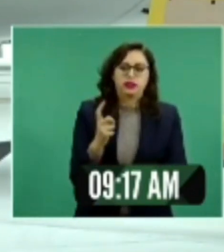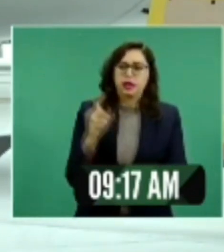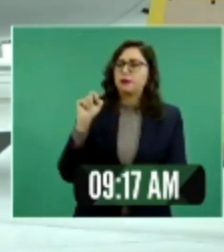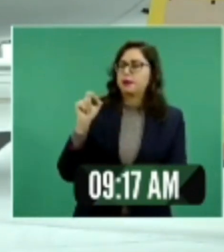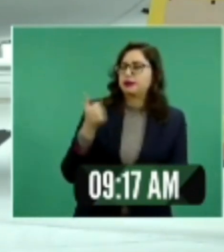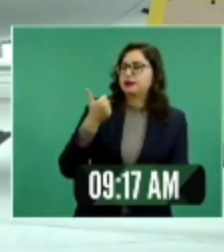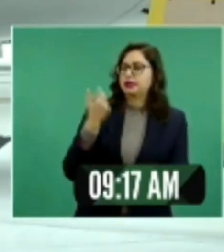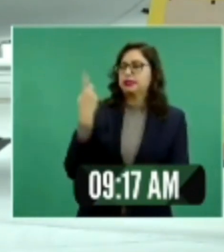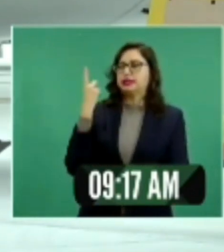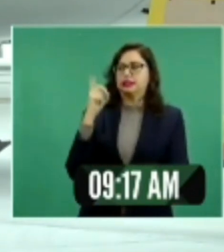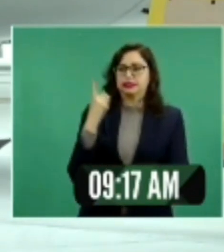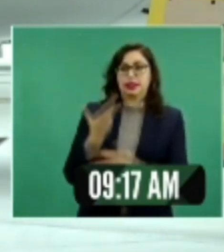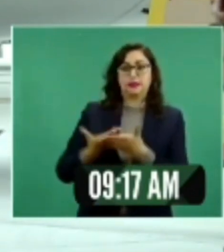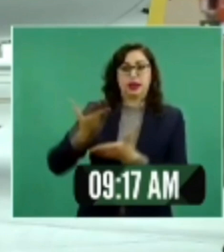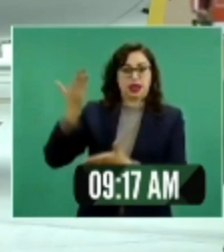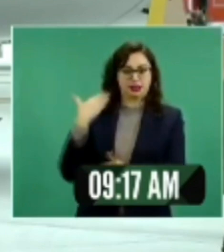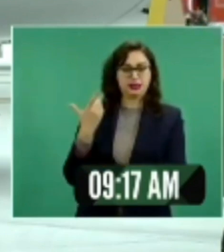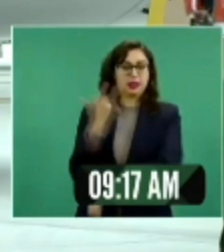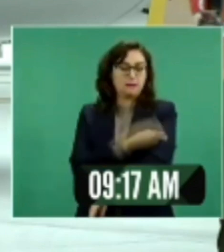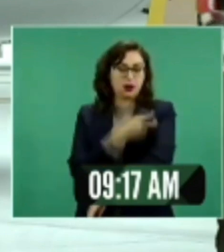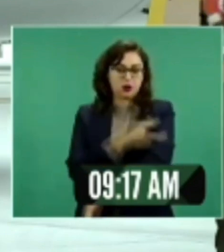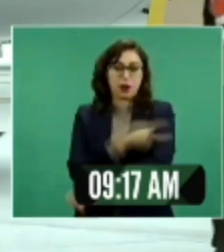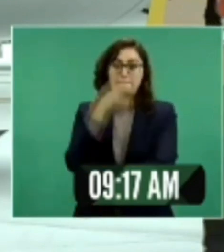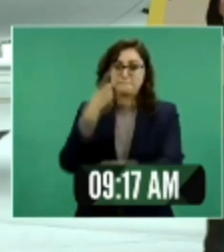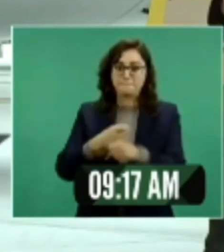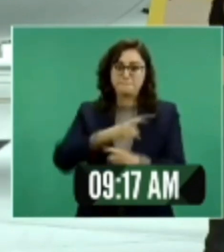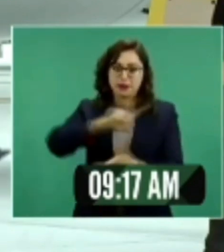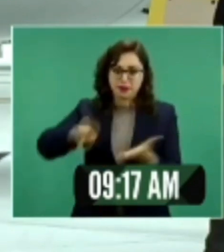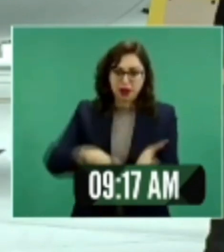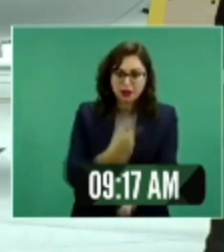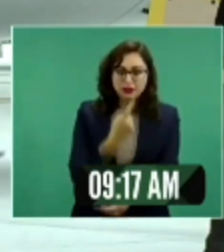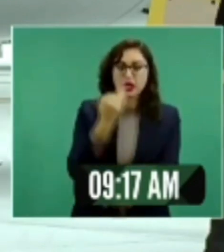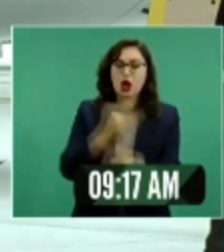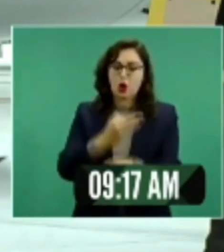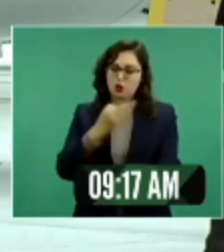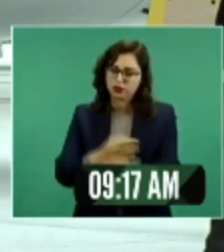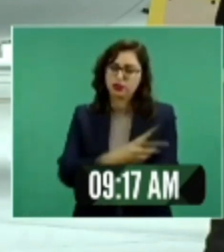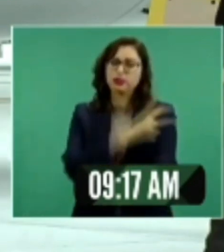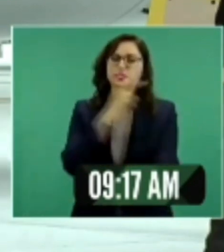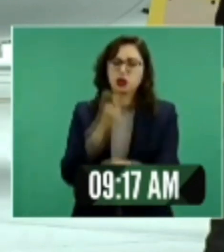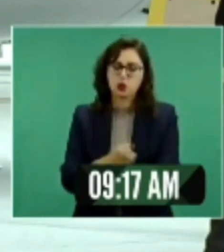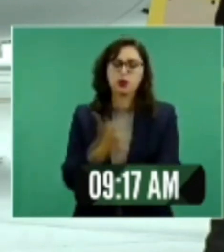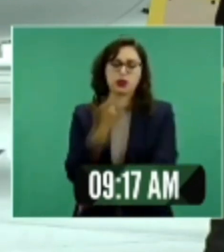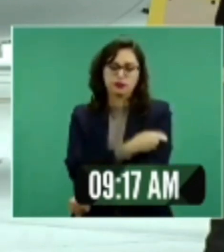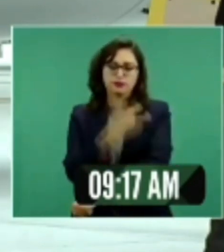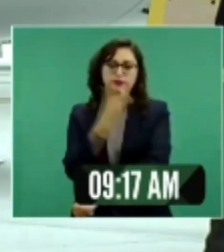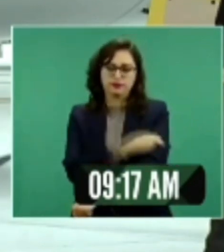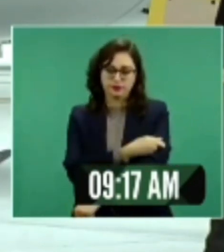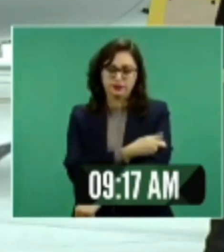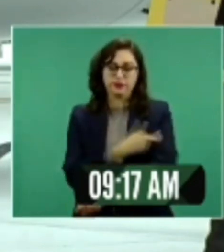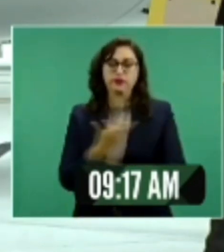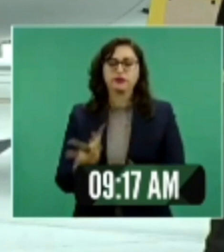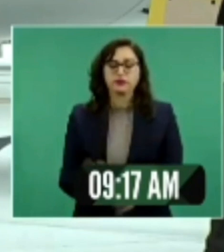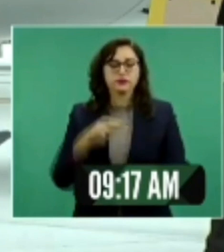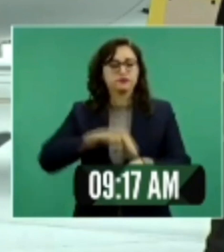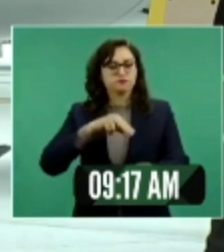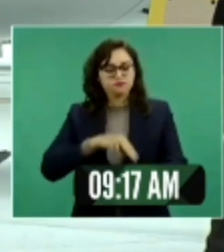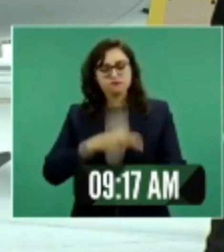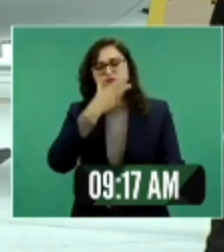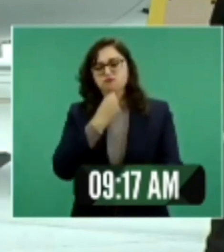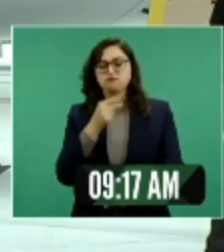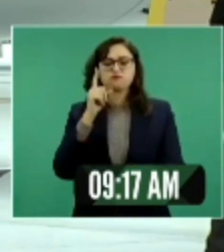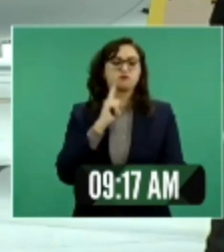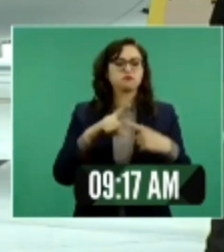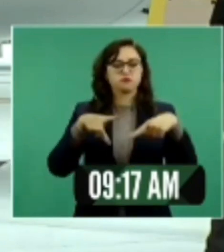salud, que fue el primero en vacunarse en ambos estados. Estos son médicos, médicas, enfermeras,